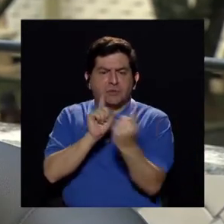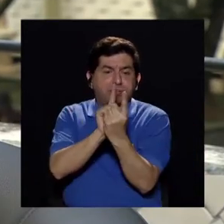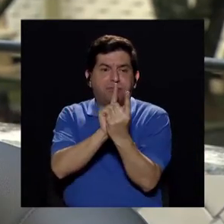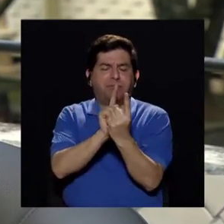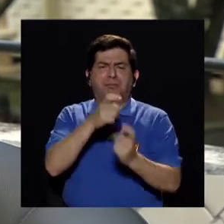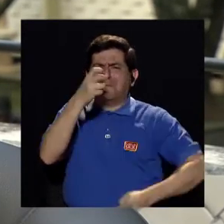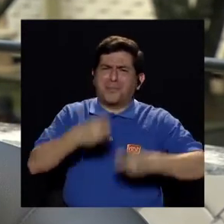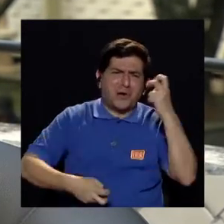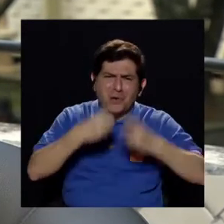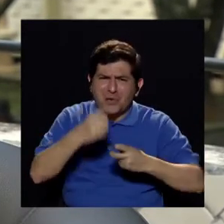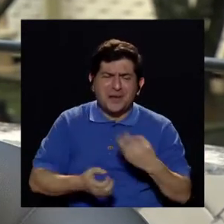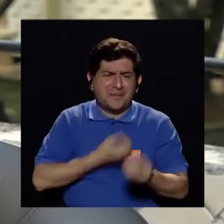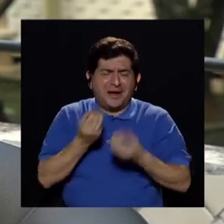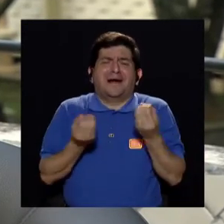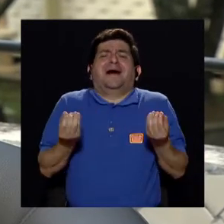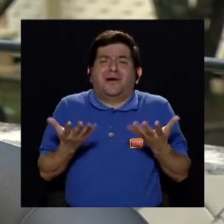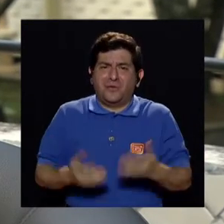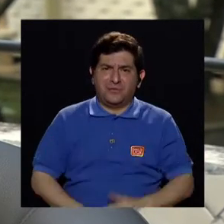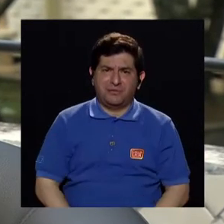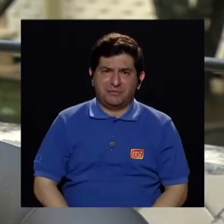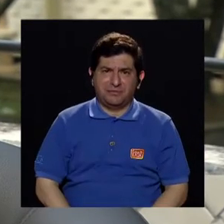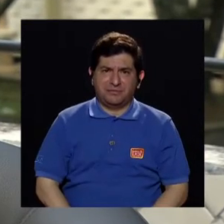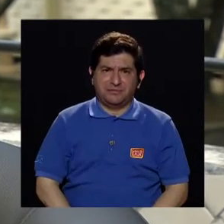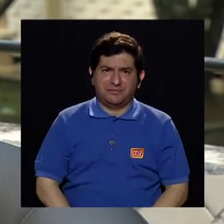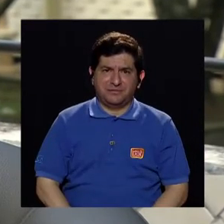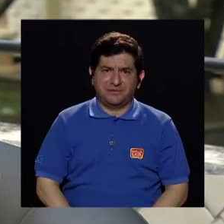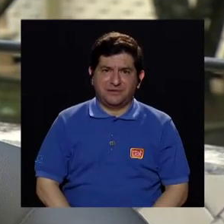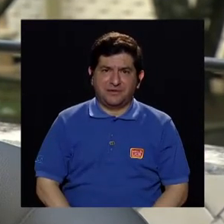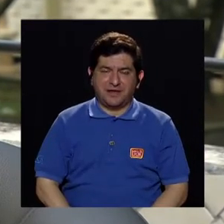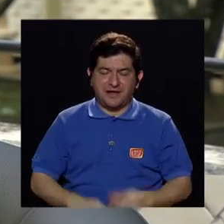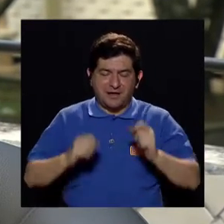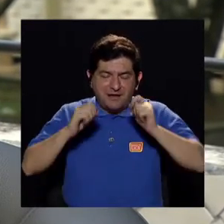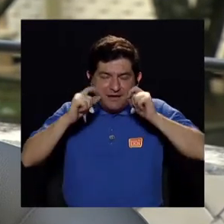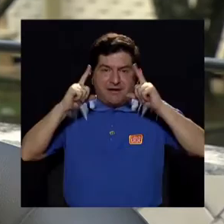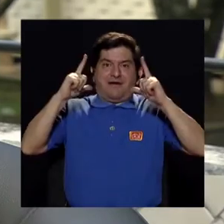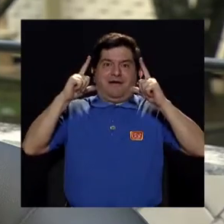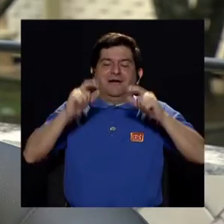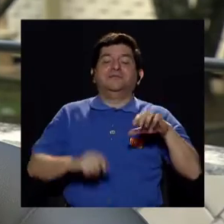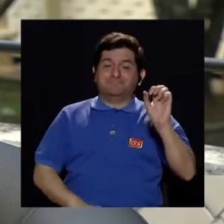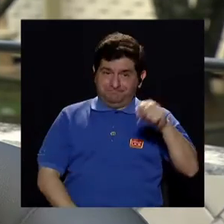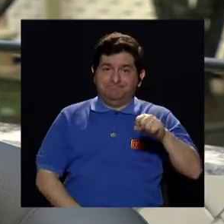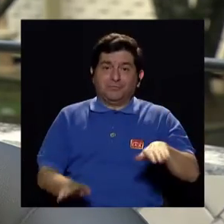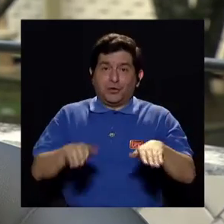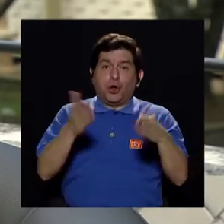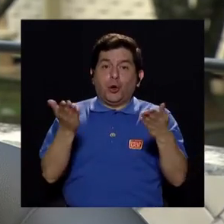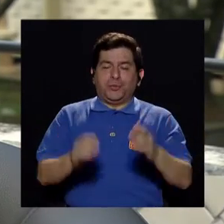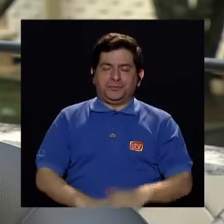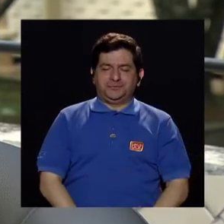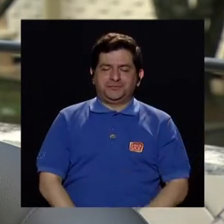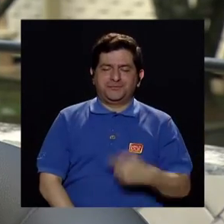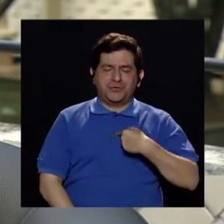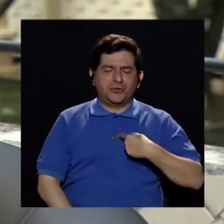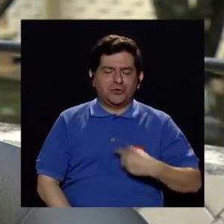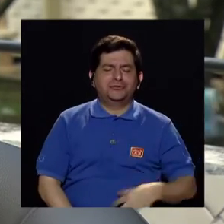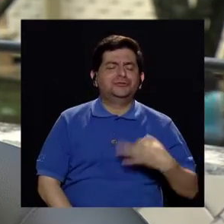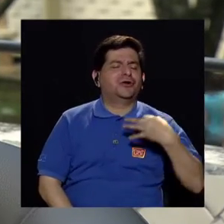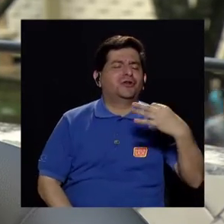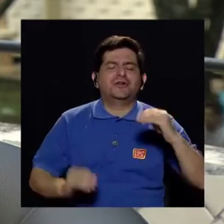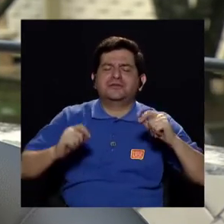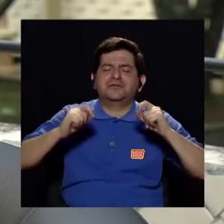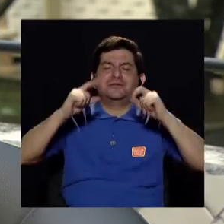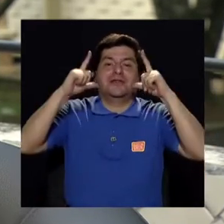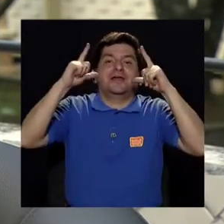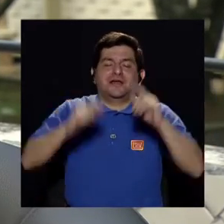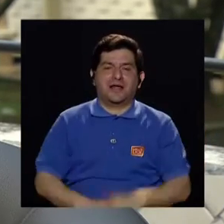aquel problema, ¿cómo lo hago? Bueno, el despertar es cómo. ¿Cómo despierto todos los días?